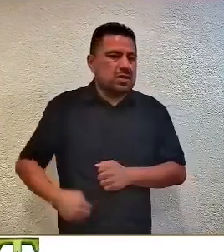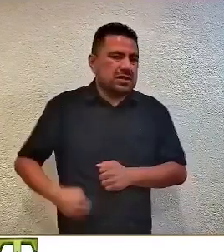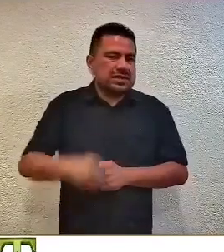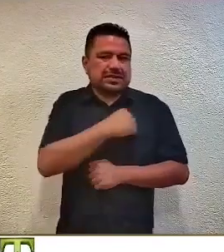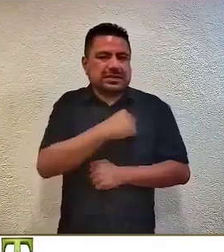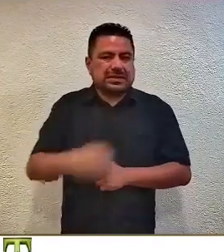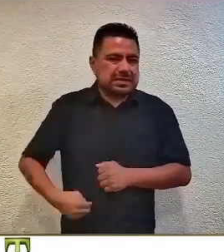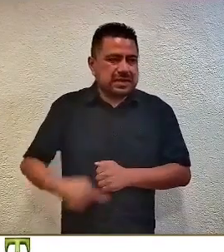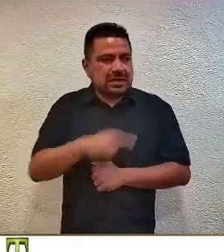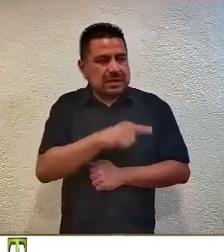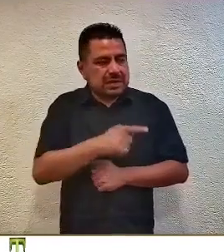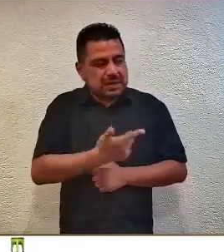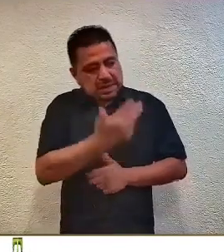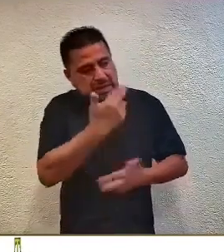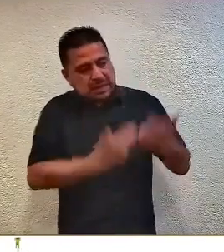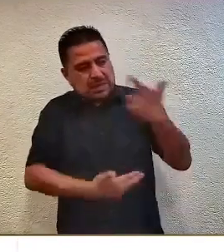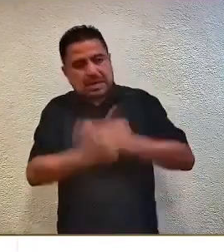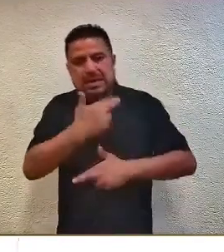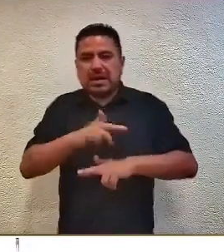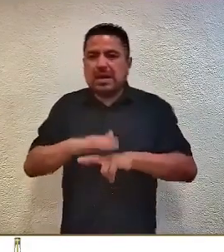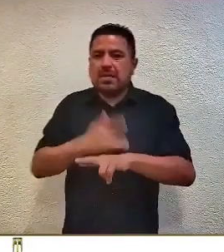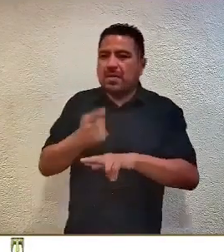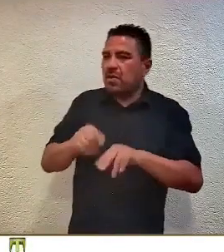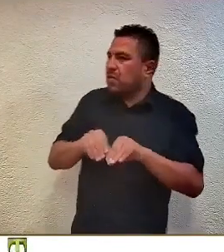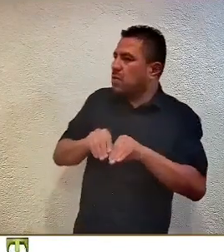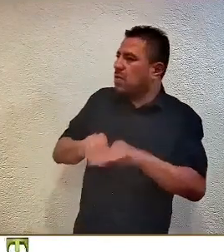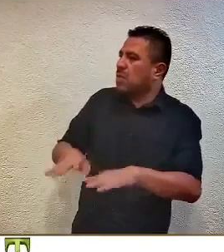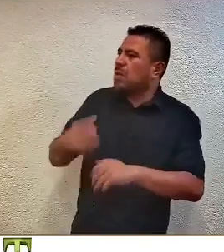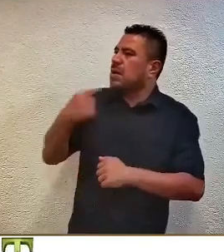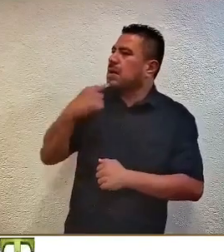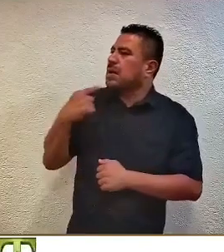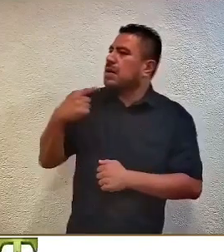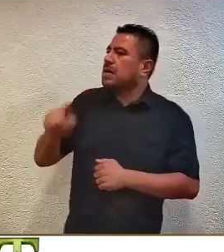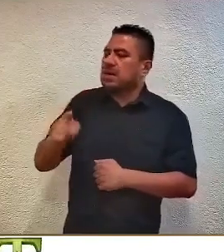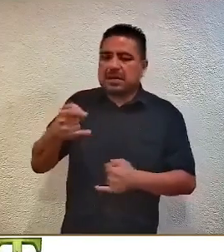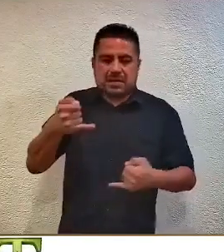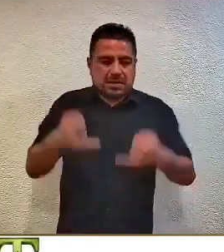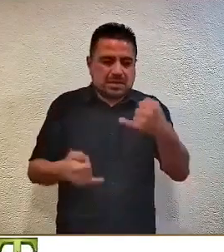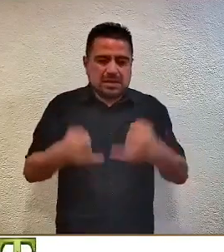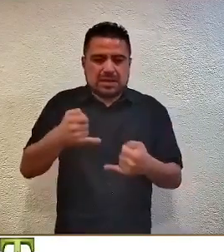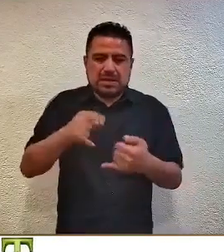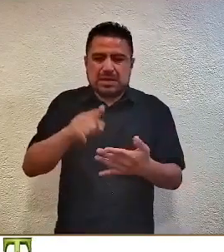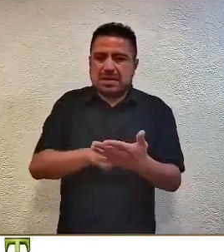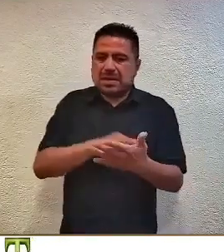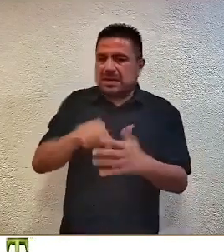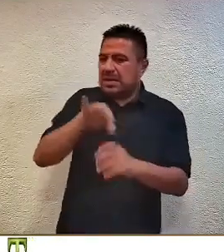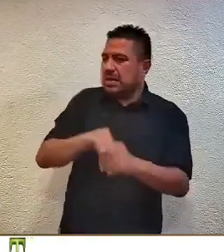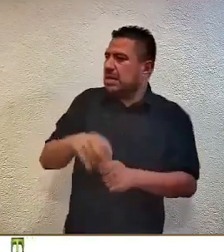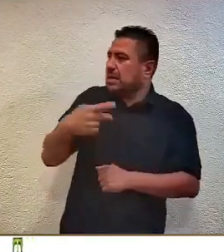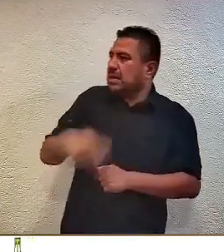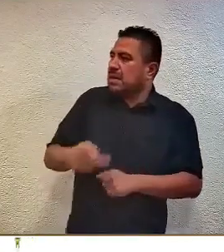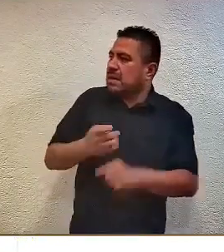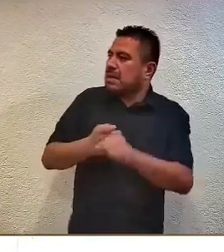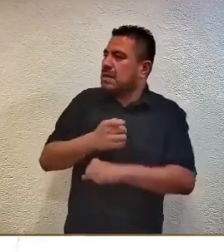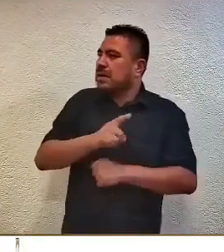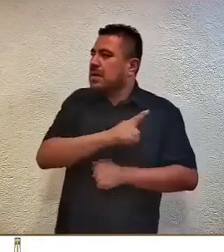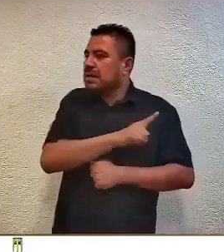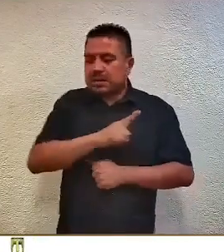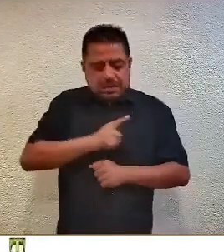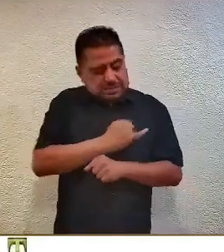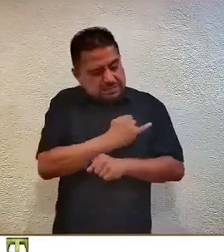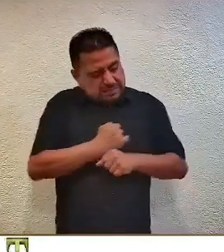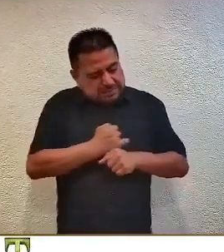remita, por la publicación del medio de impugnación, el tribunal local deberá analizar la pertinencia